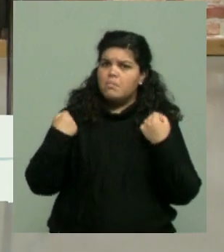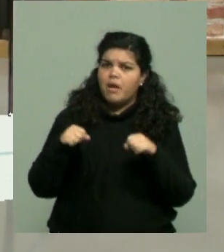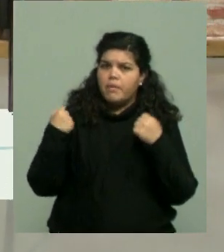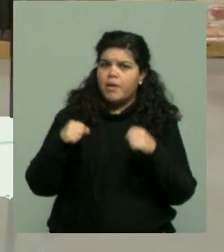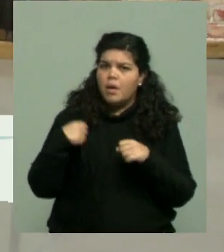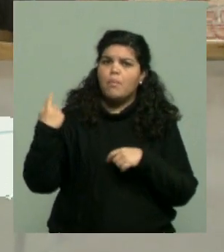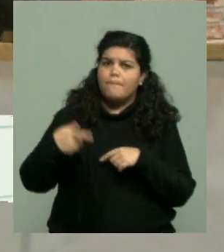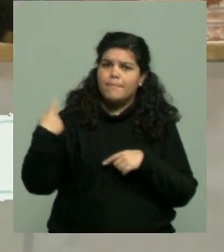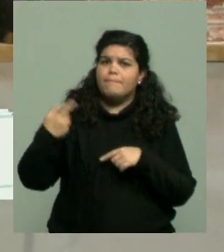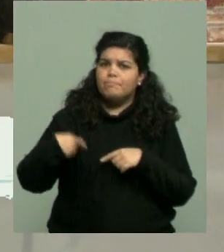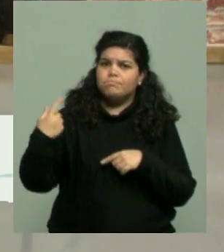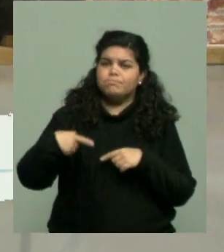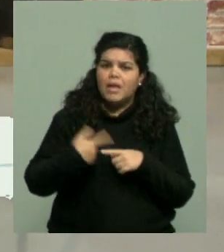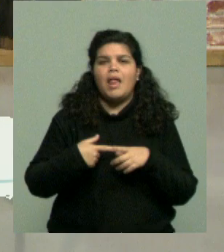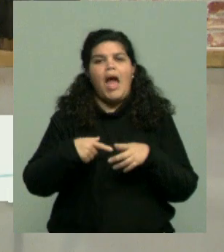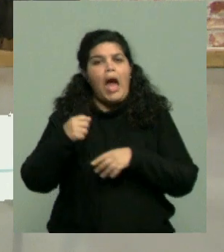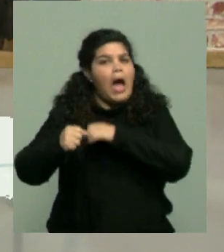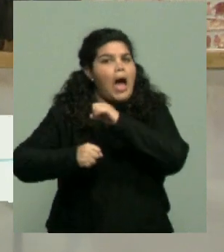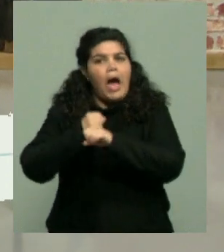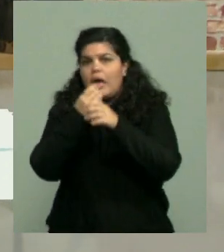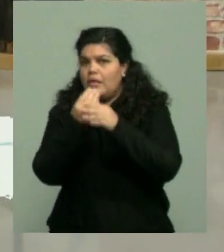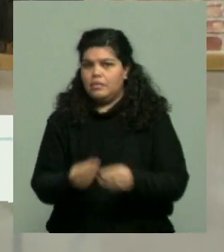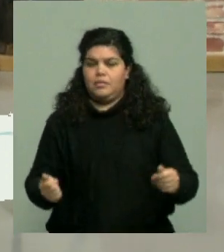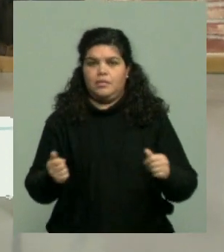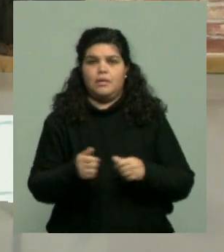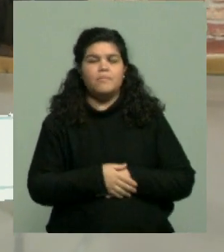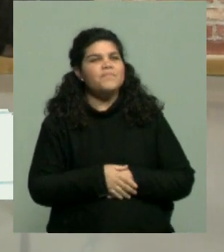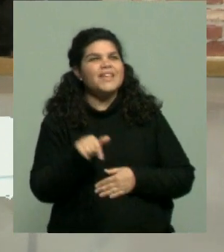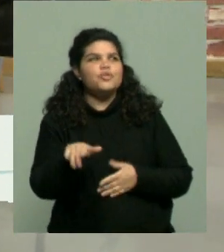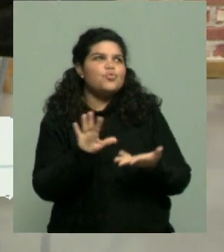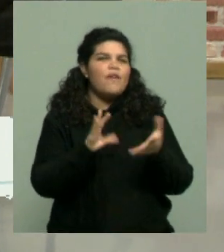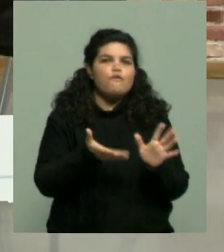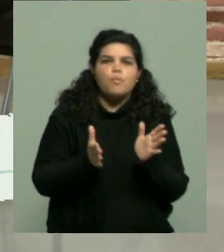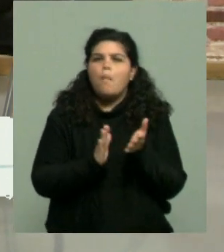como permitiéndonos explorar. Es como un laboratorio, digamos. Se da el